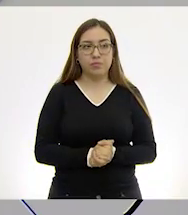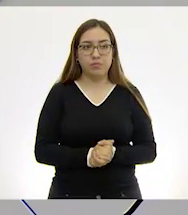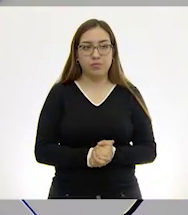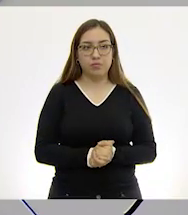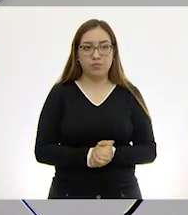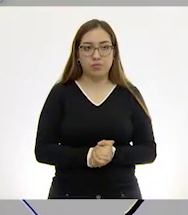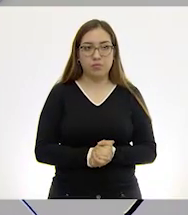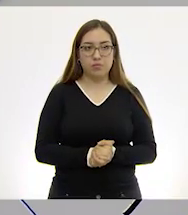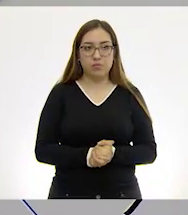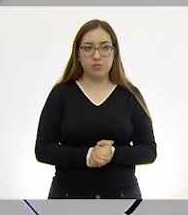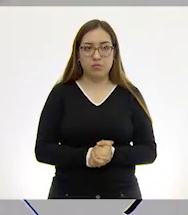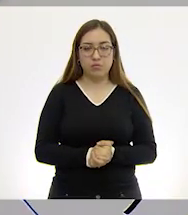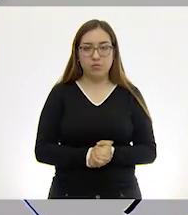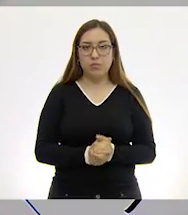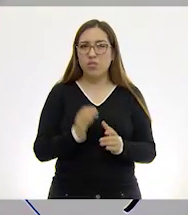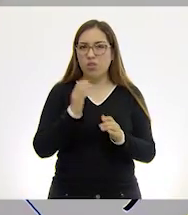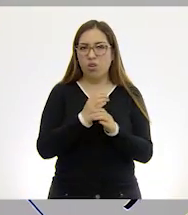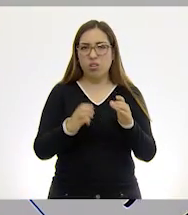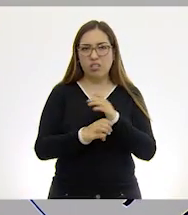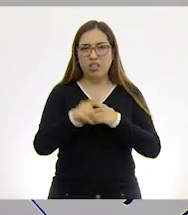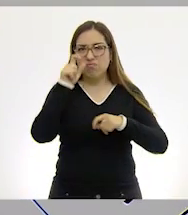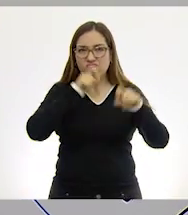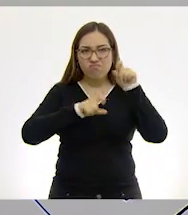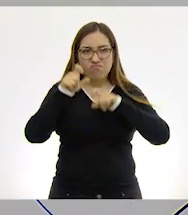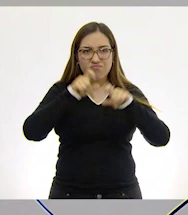hasta desechos tóxicos,